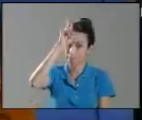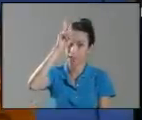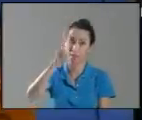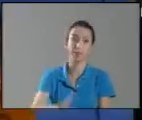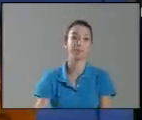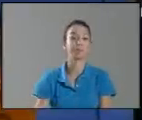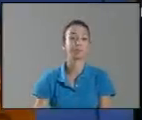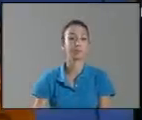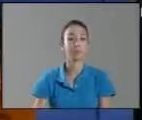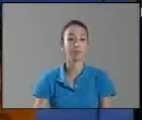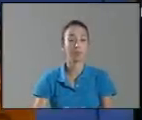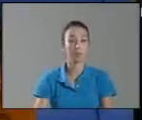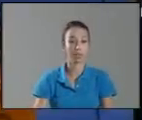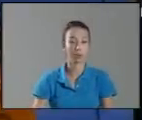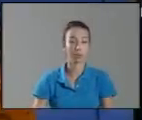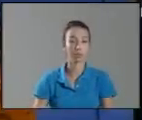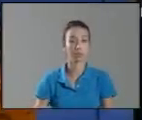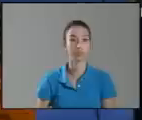Sería terrible.